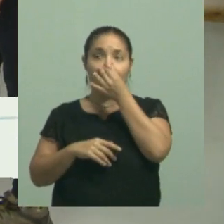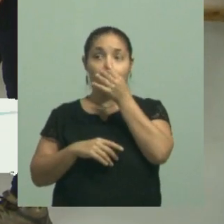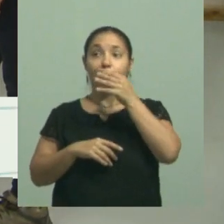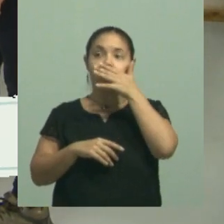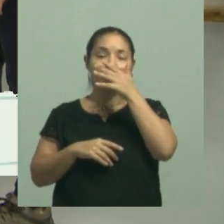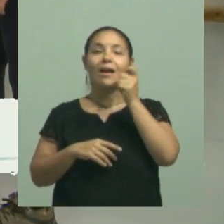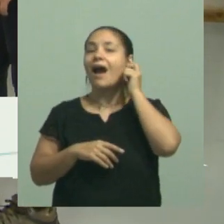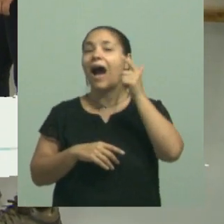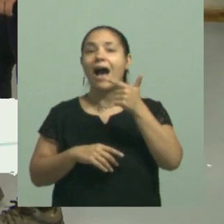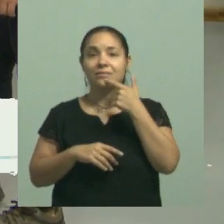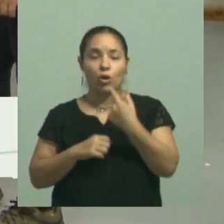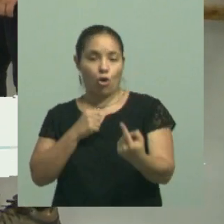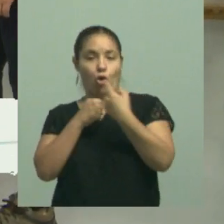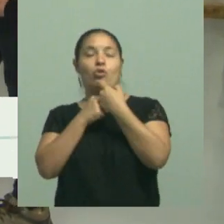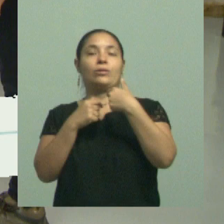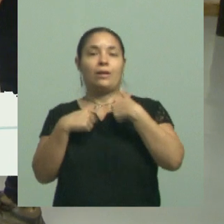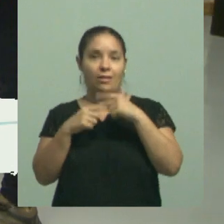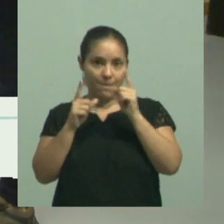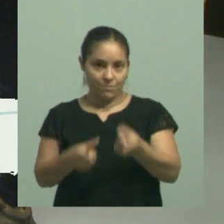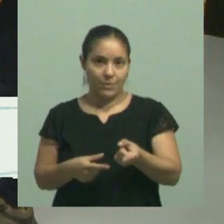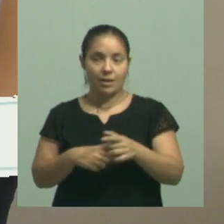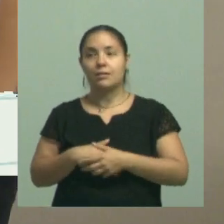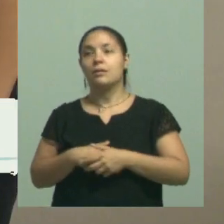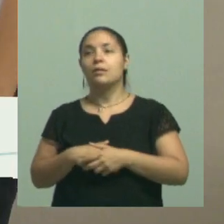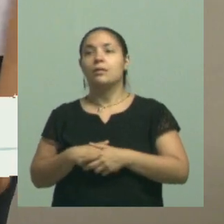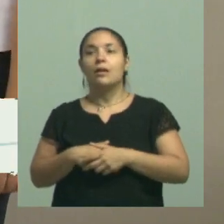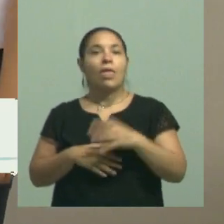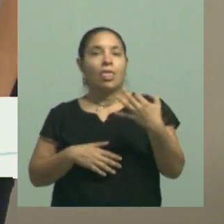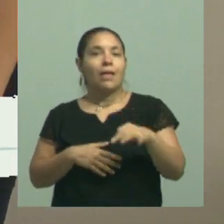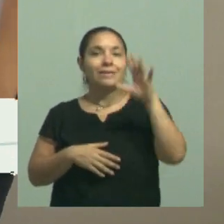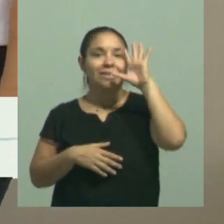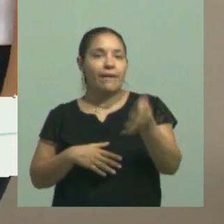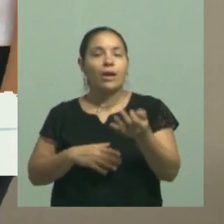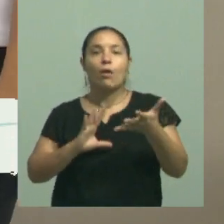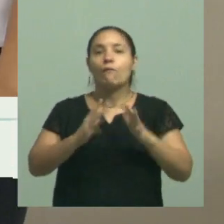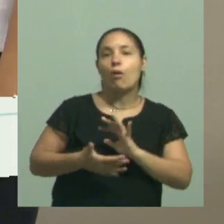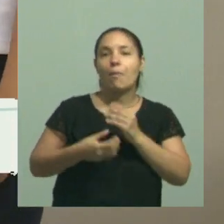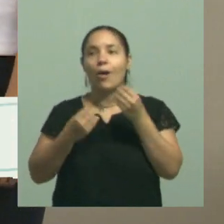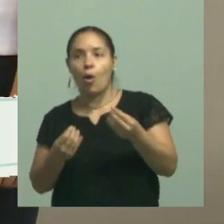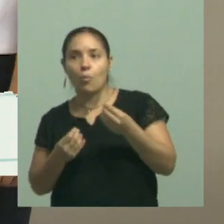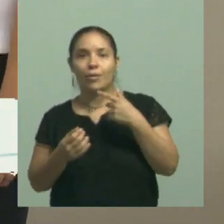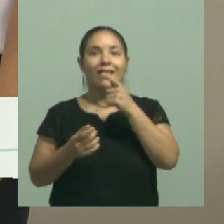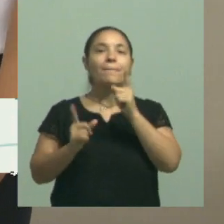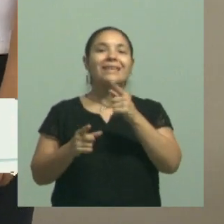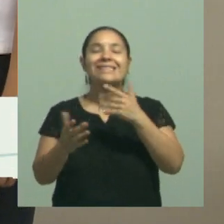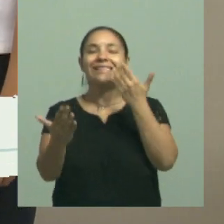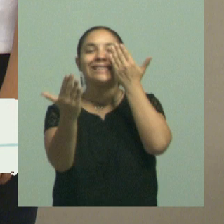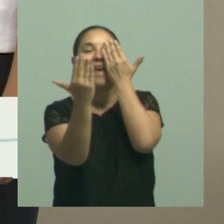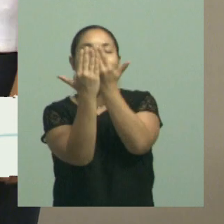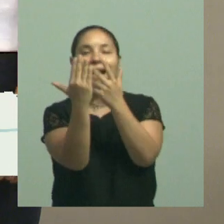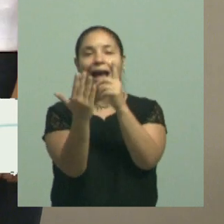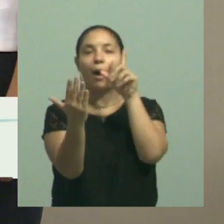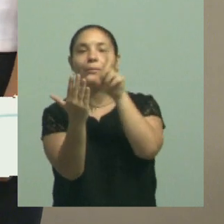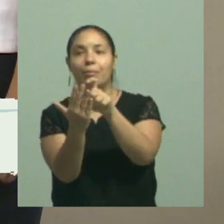termina siendo contra a lo que vos querés defenderte. Claro. Tenés que saber muy bien cómo tirarlo, usarlo. Cómo usarlo y muy cerca. También, si no querés el gas pimienta,